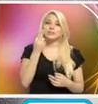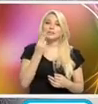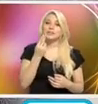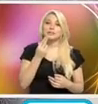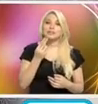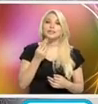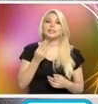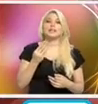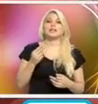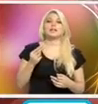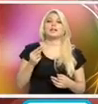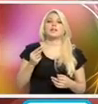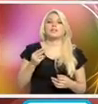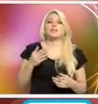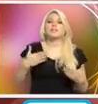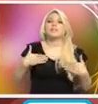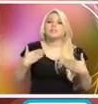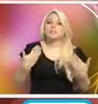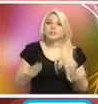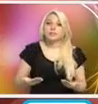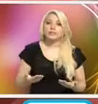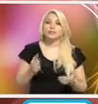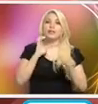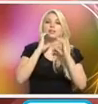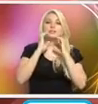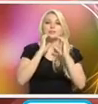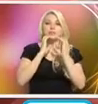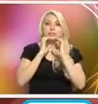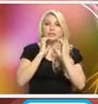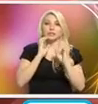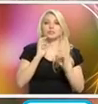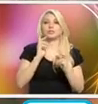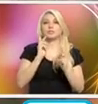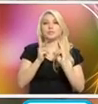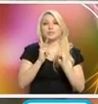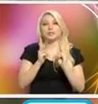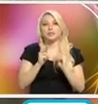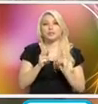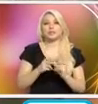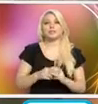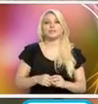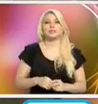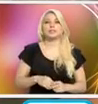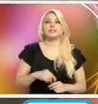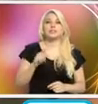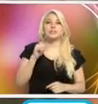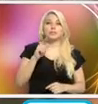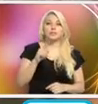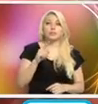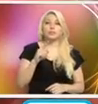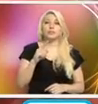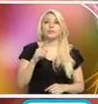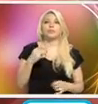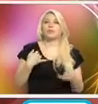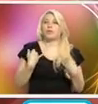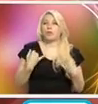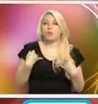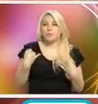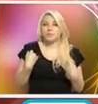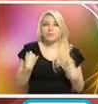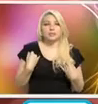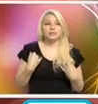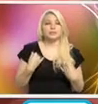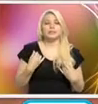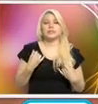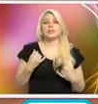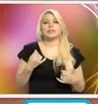esto finalmente te habla de también cómo pasaste tu adolescencia. Si en tu adolescencia tú no resolviste conflictos, por ejemplo, la identidad, hoy día